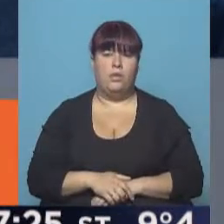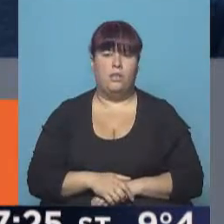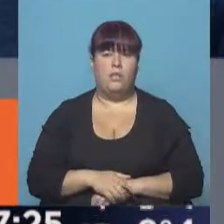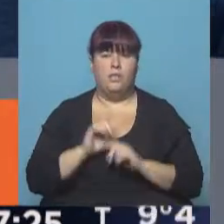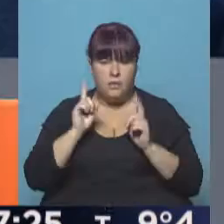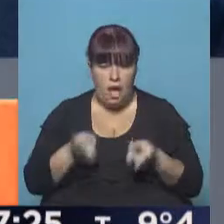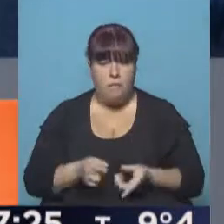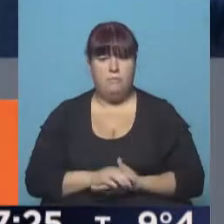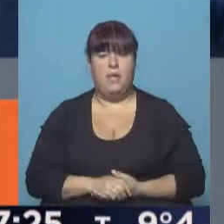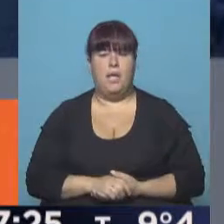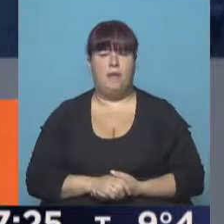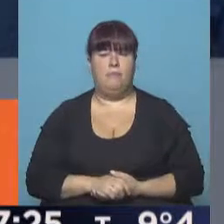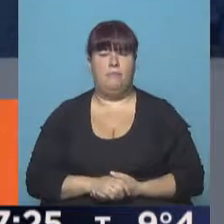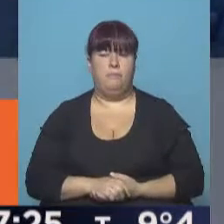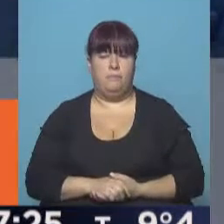también